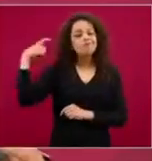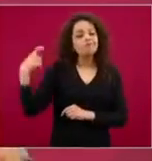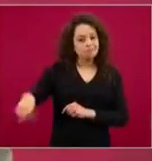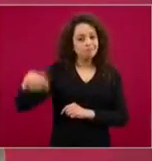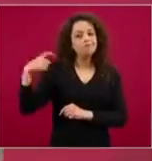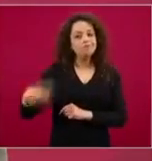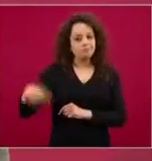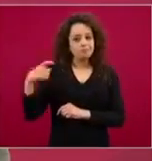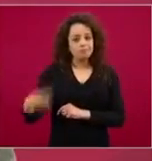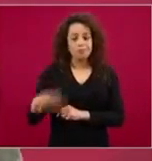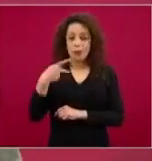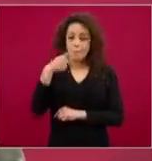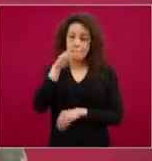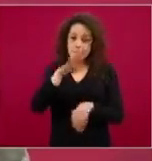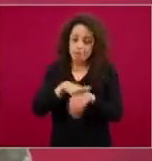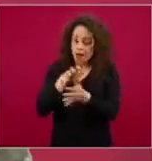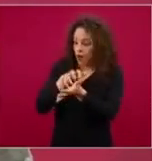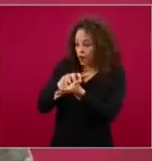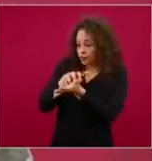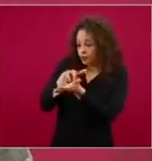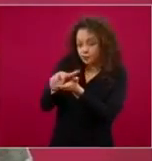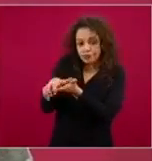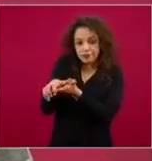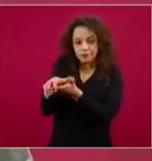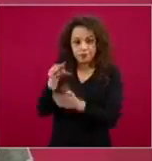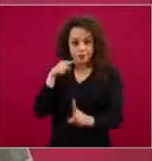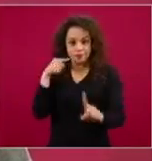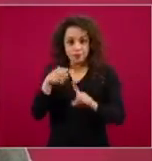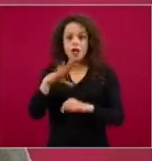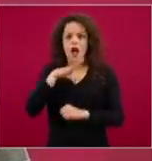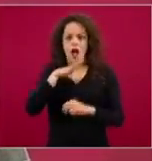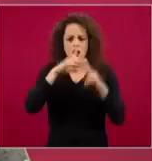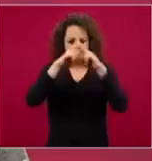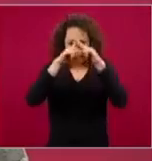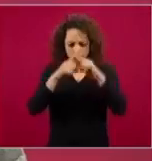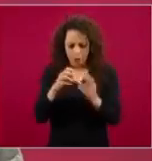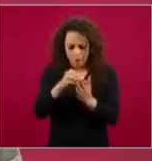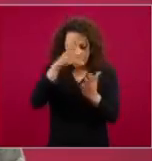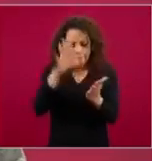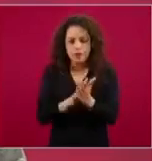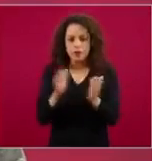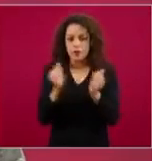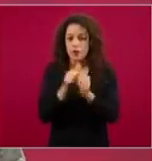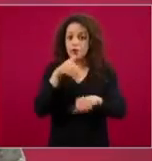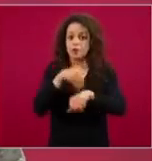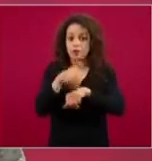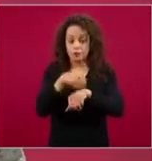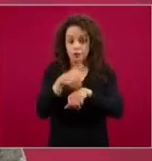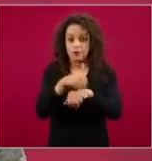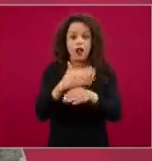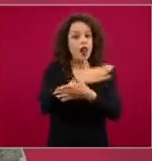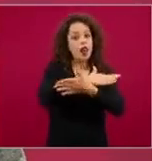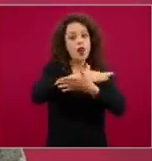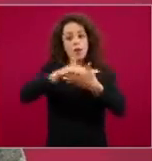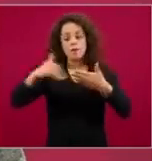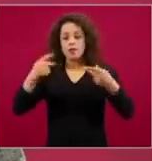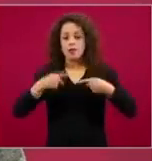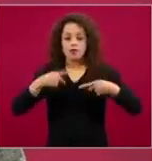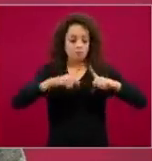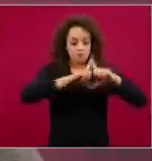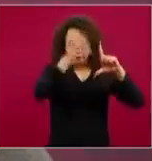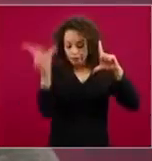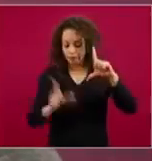enorme mayoría, concretamente y medido numéricamente, la mitad de la población en condiciones de